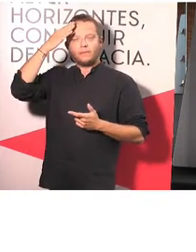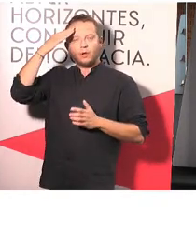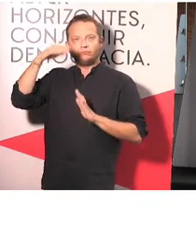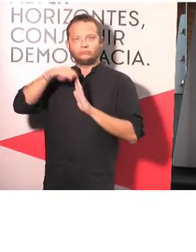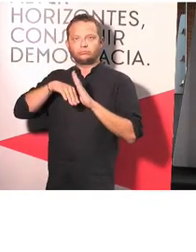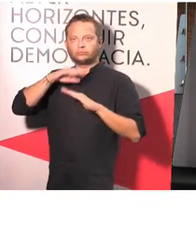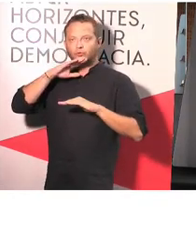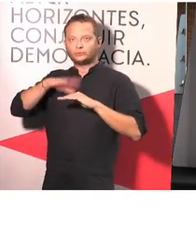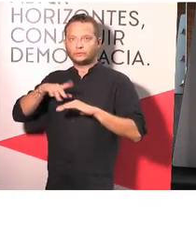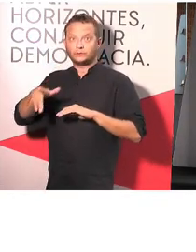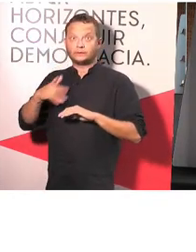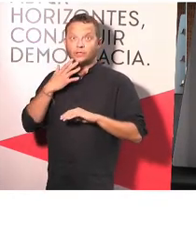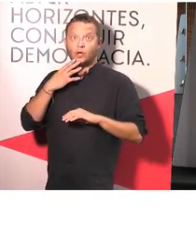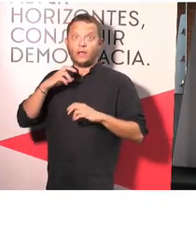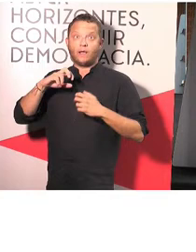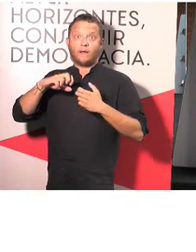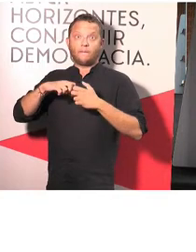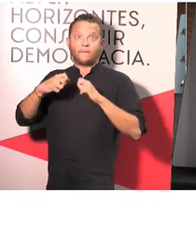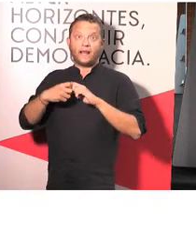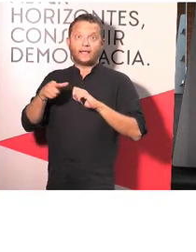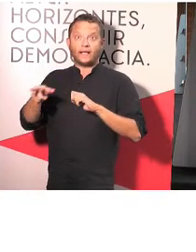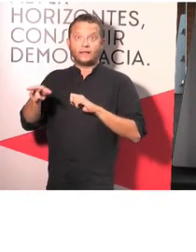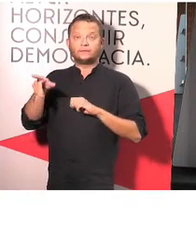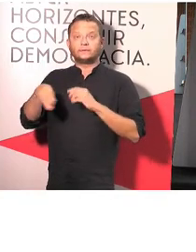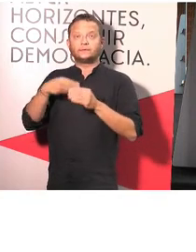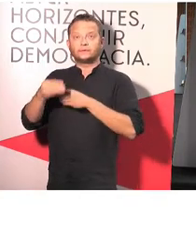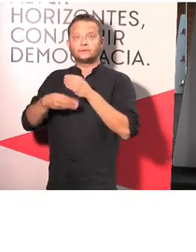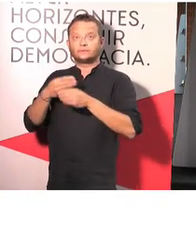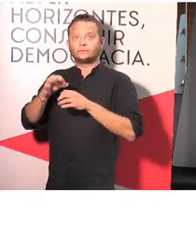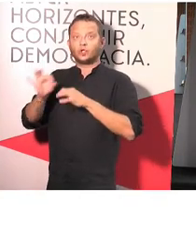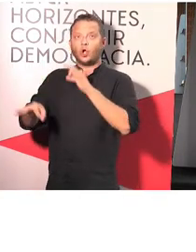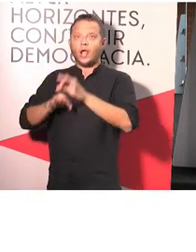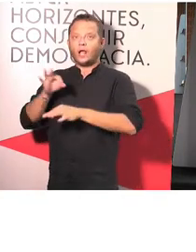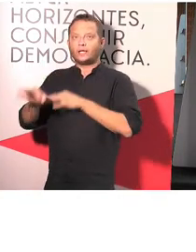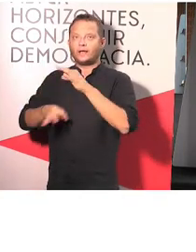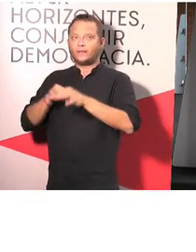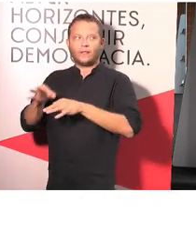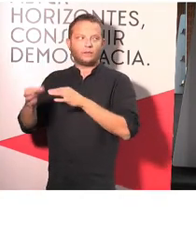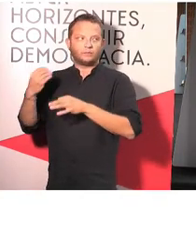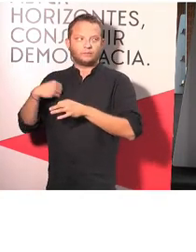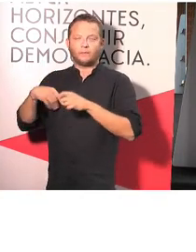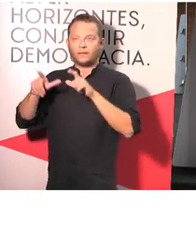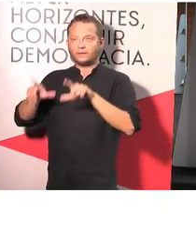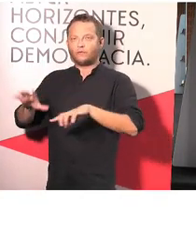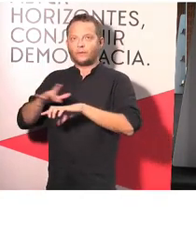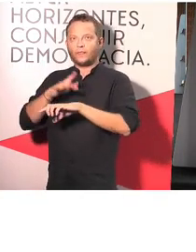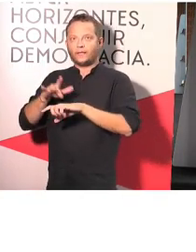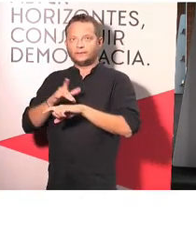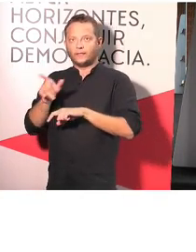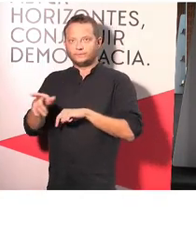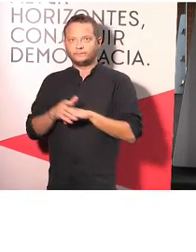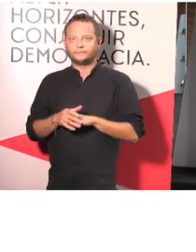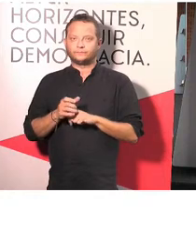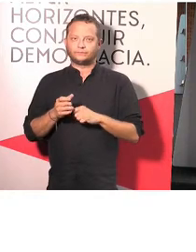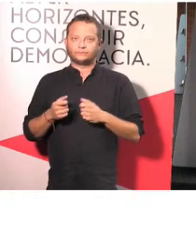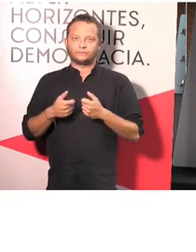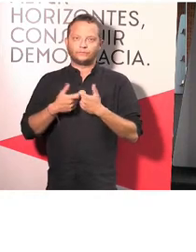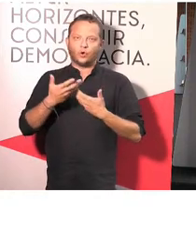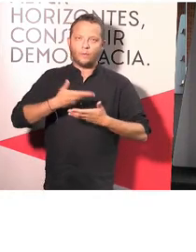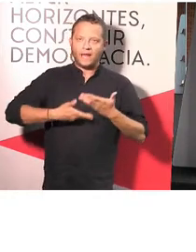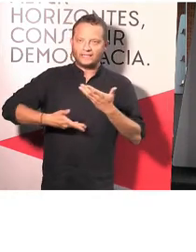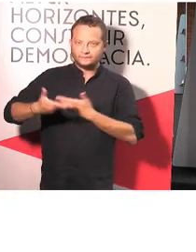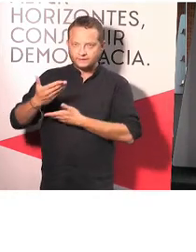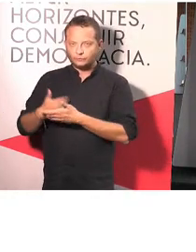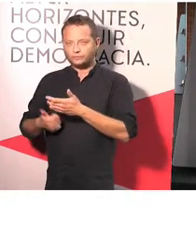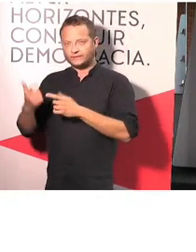estos momentos en Bélgica son 250.000 trabajadores organizados a través de una plataforma digital. Entonces estamos hablando de un cooperativismo, ¿no?